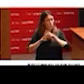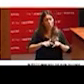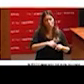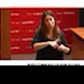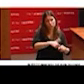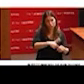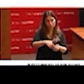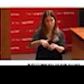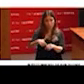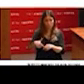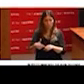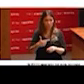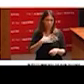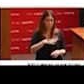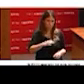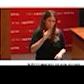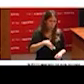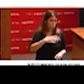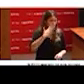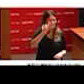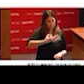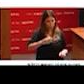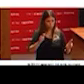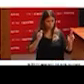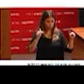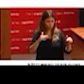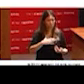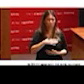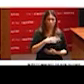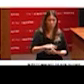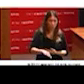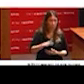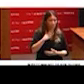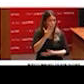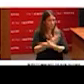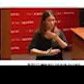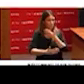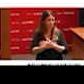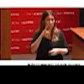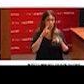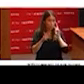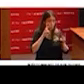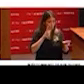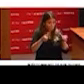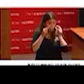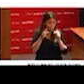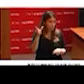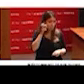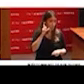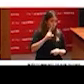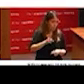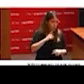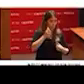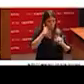eh eh de riesgos en las que puedan ser admitidas las discapacidades visuales eh auditivas y